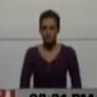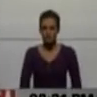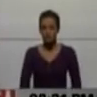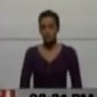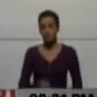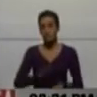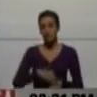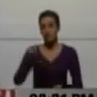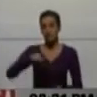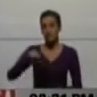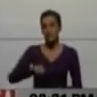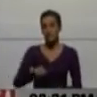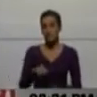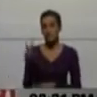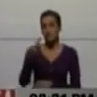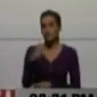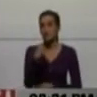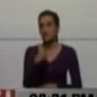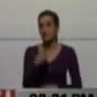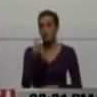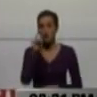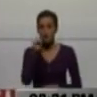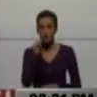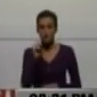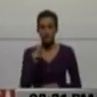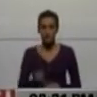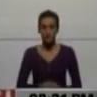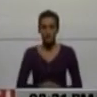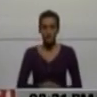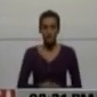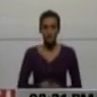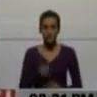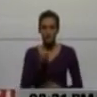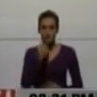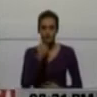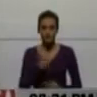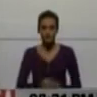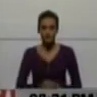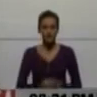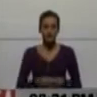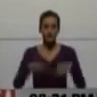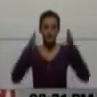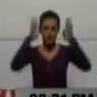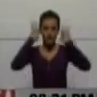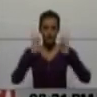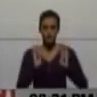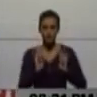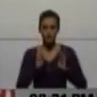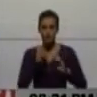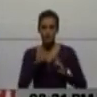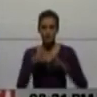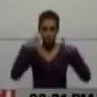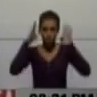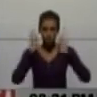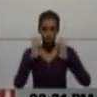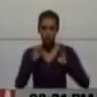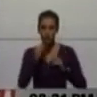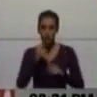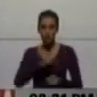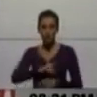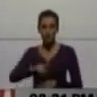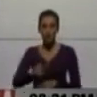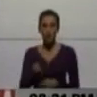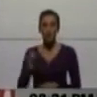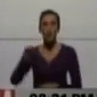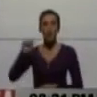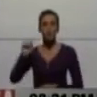Porque aquí en Venezuela, según él, Almagro, un dictador ahí en la OEA, se cree él, pues,